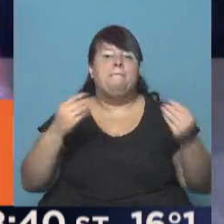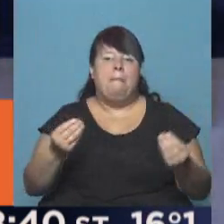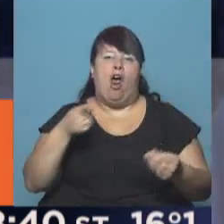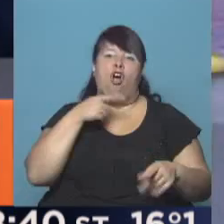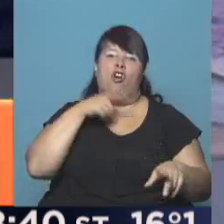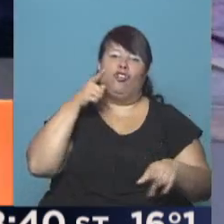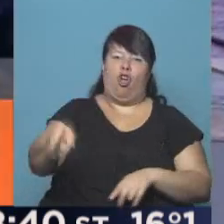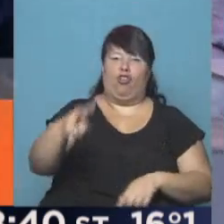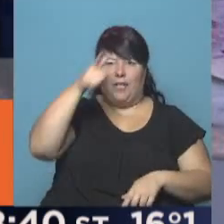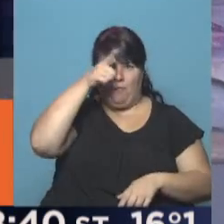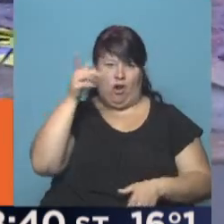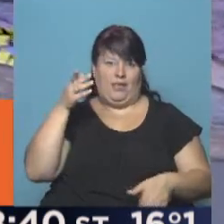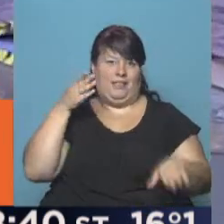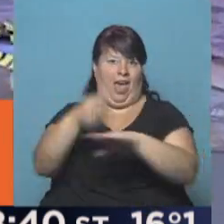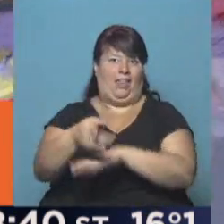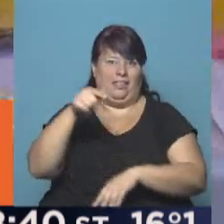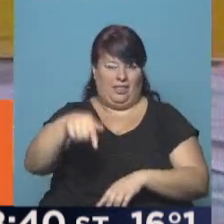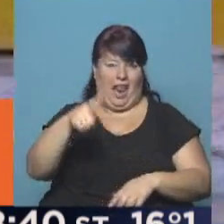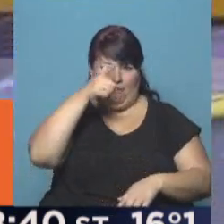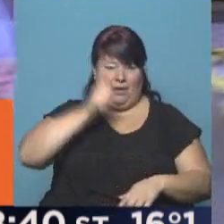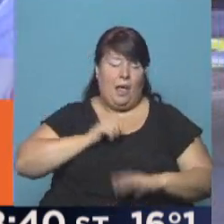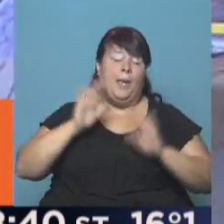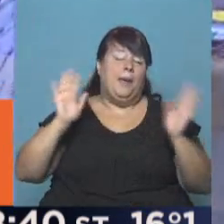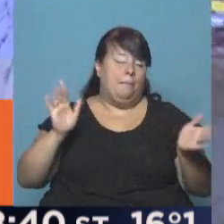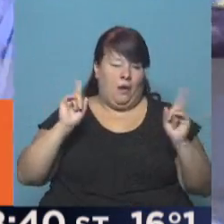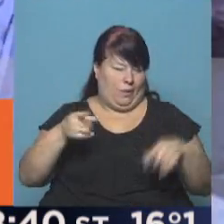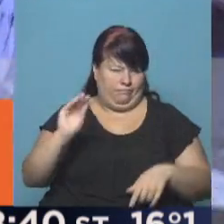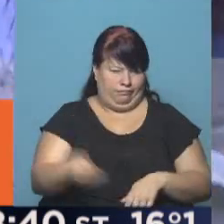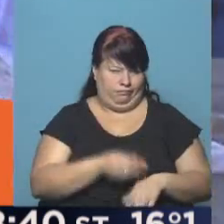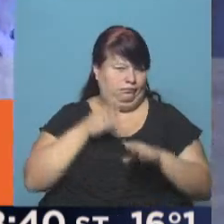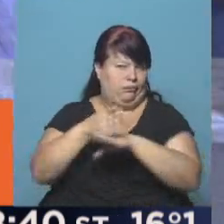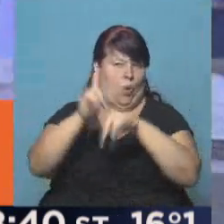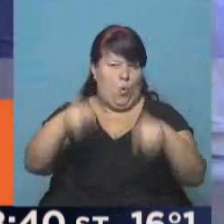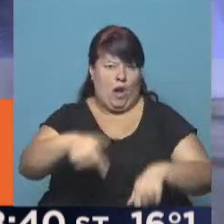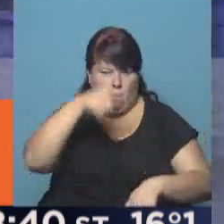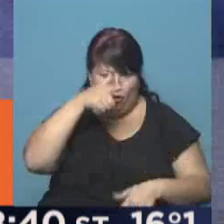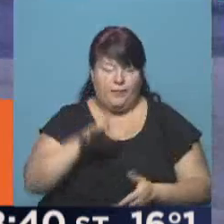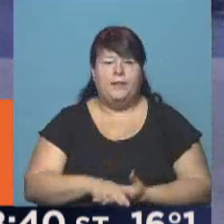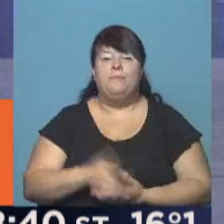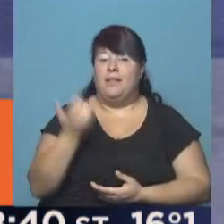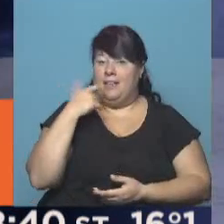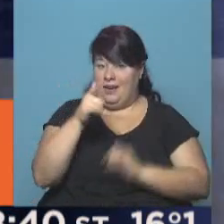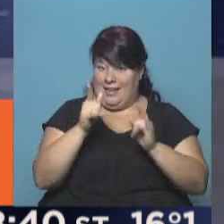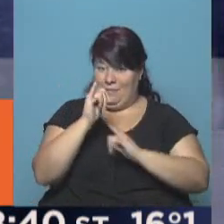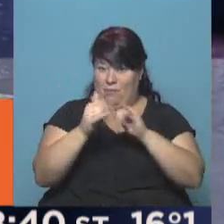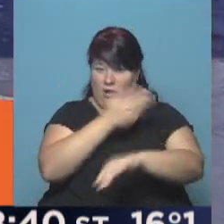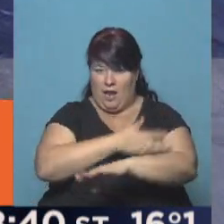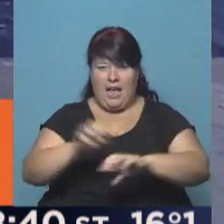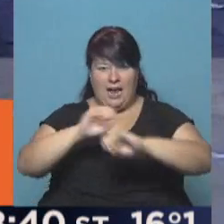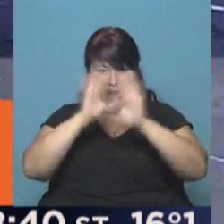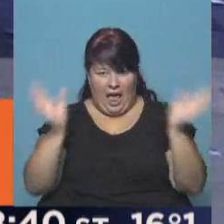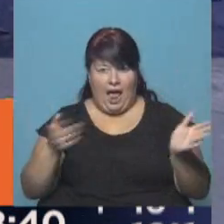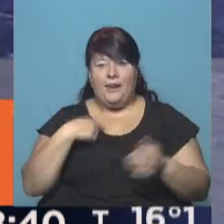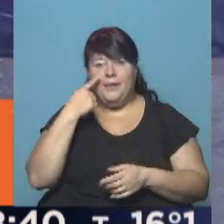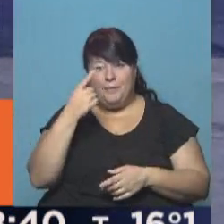intentar impedir que ingrese a la policía de la gendarmería aunque no lo han podido lograr lo reciben por los describirías danielle y muy bien y